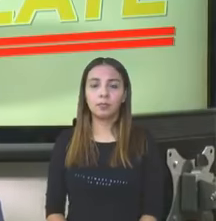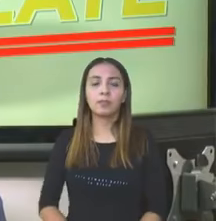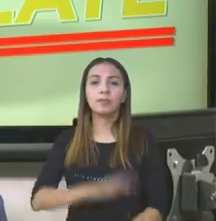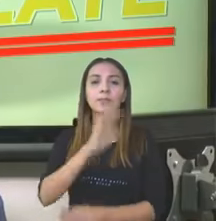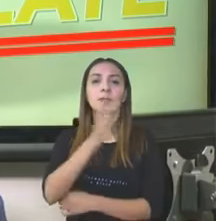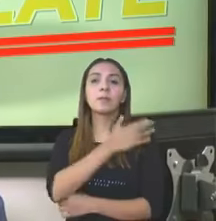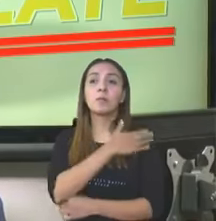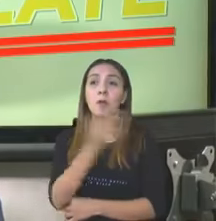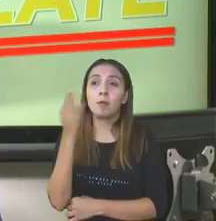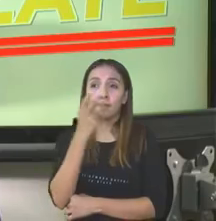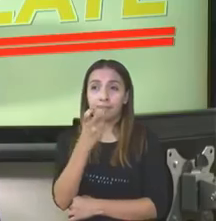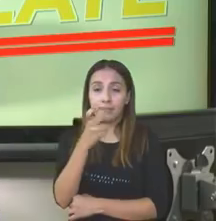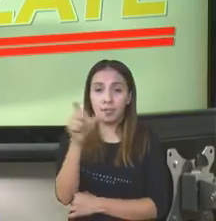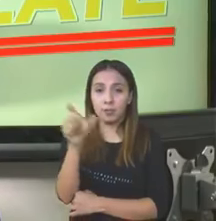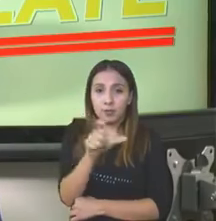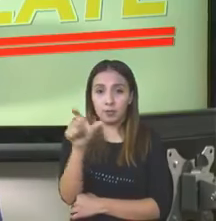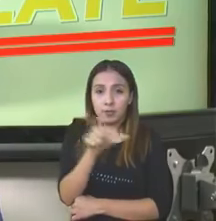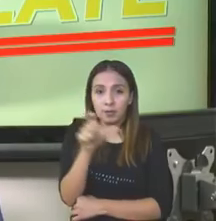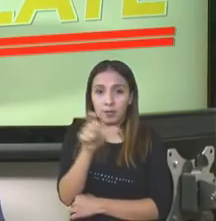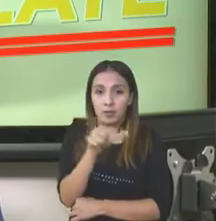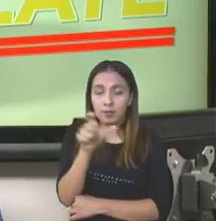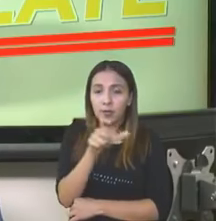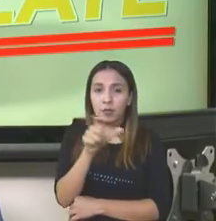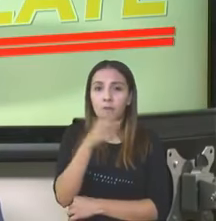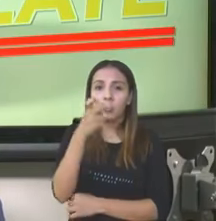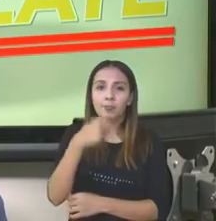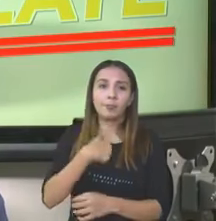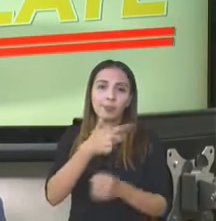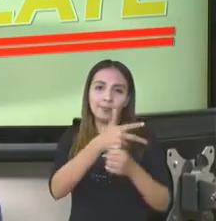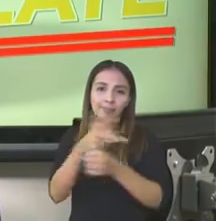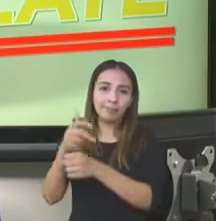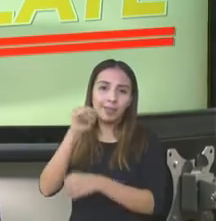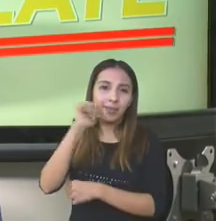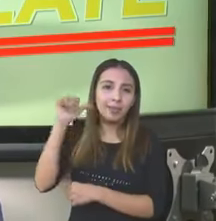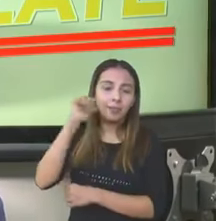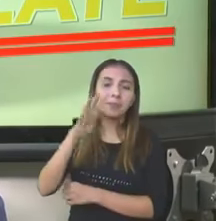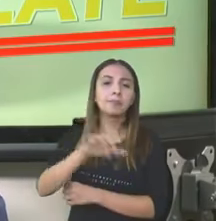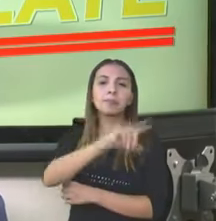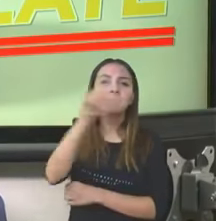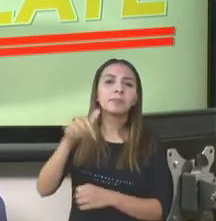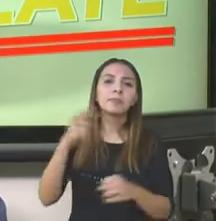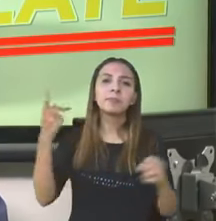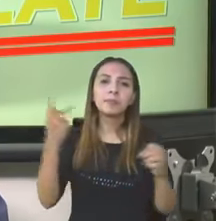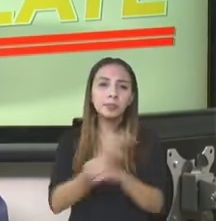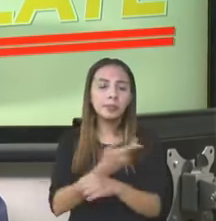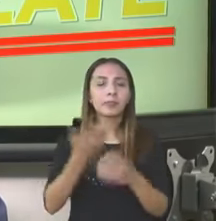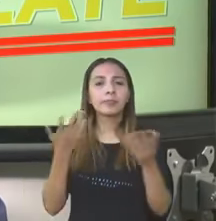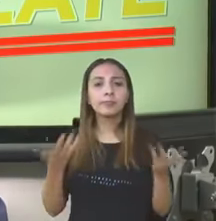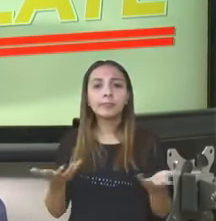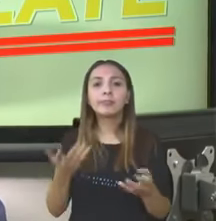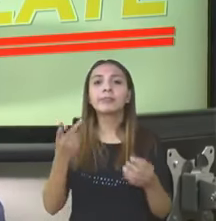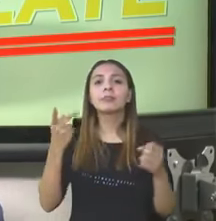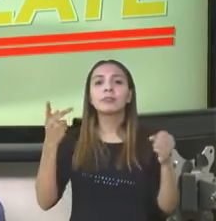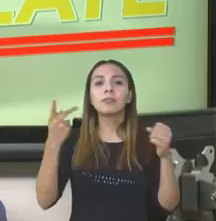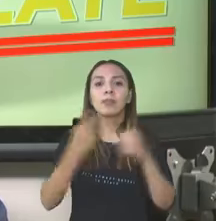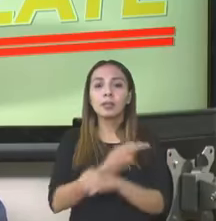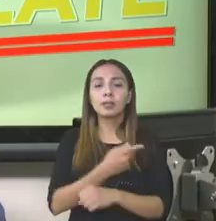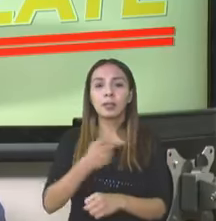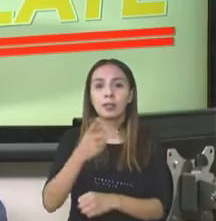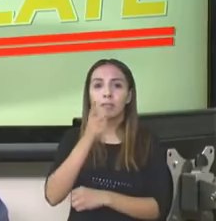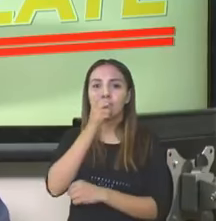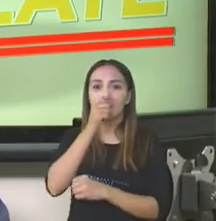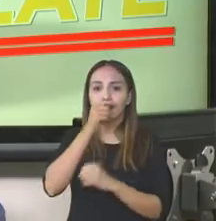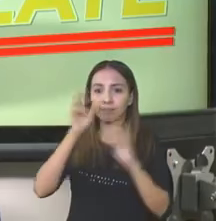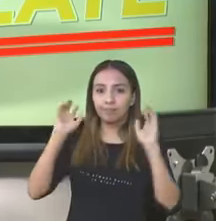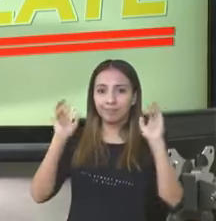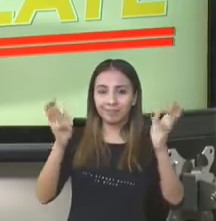Bueno, esto es en Xochicalco, esto es lo que grabé yo ayer. ¿Qué pasó? Pues lo que pasa es de que llega una patrulla.